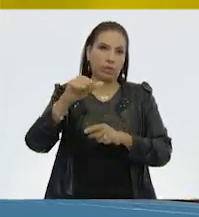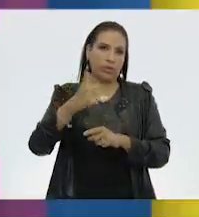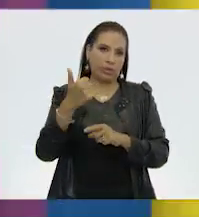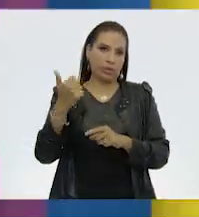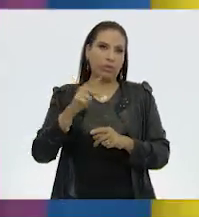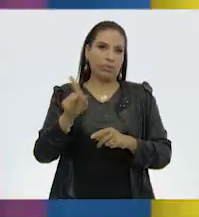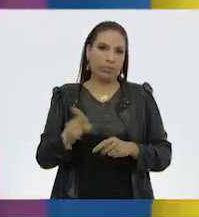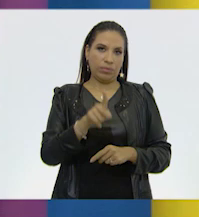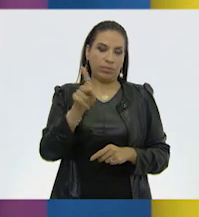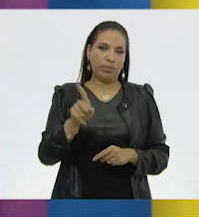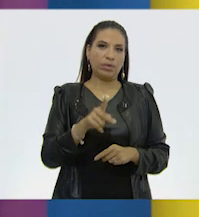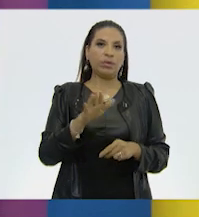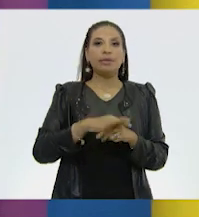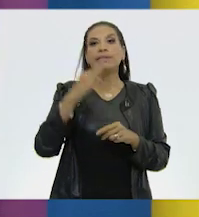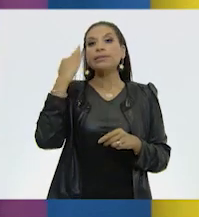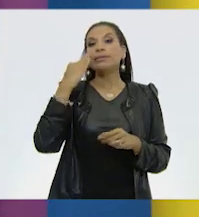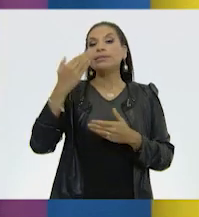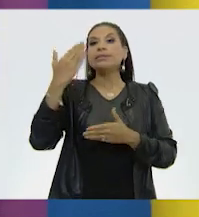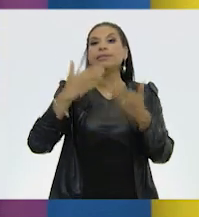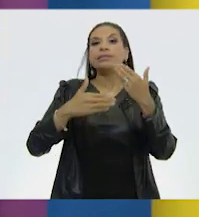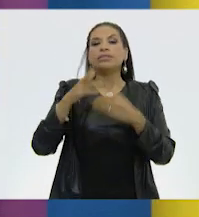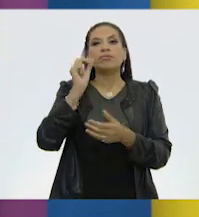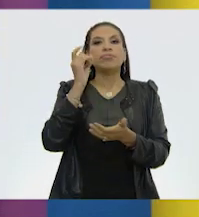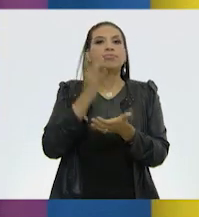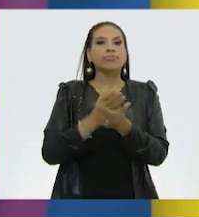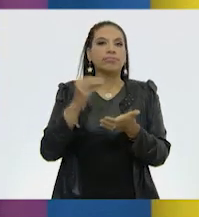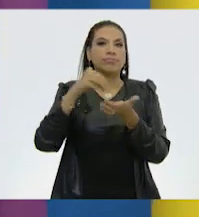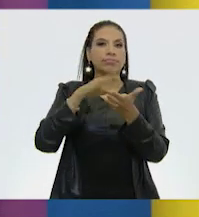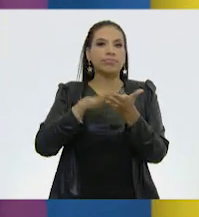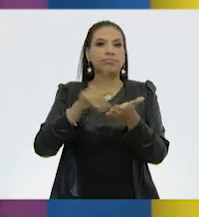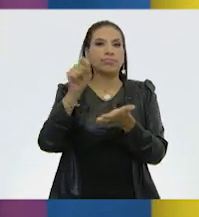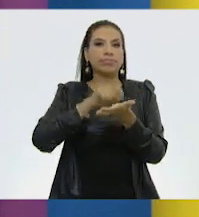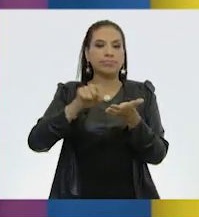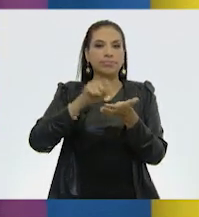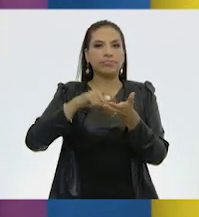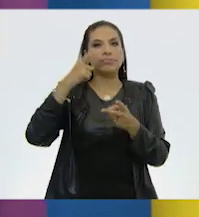pueblos. Y con el tiempo, no solamente emplearon la escritura